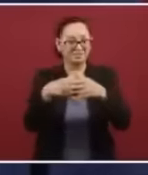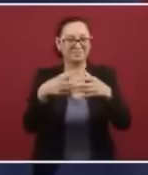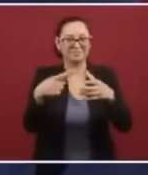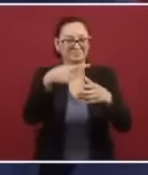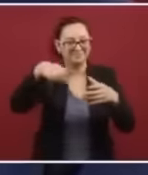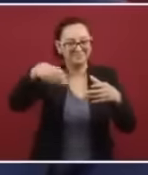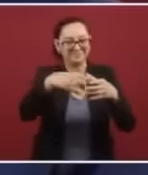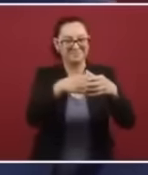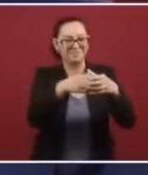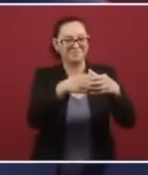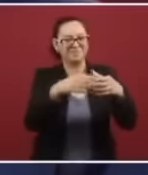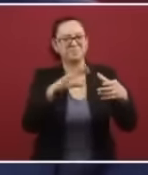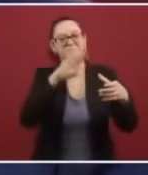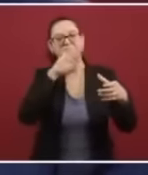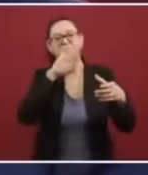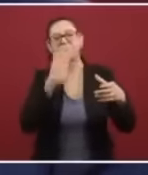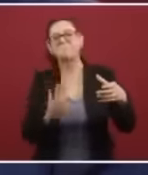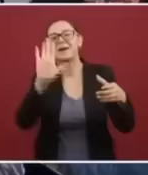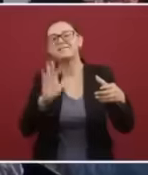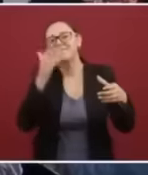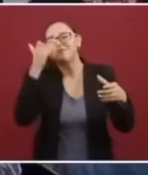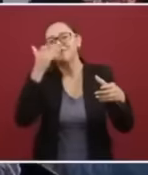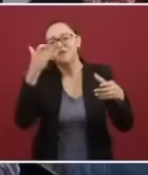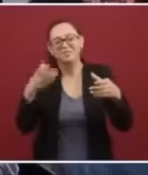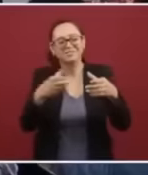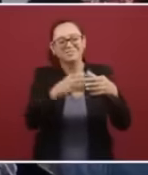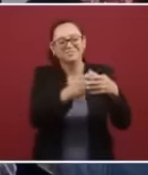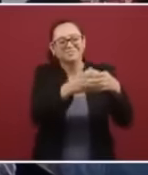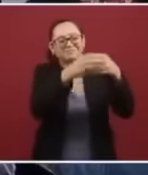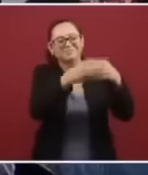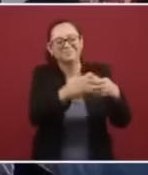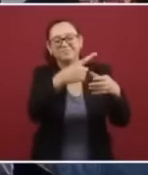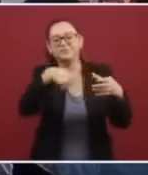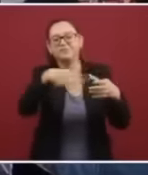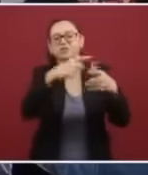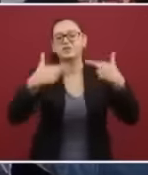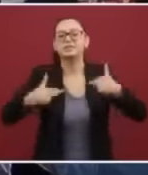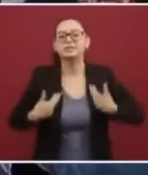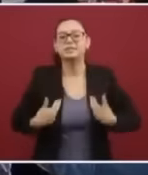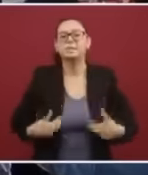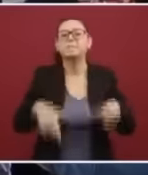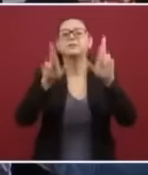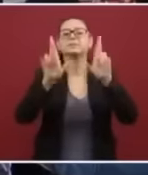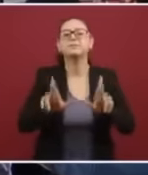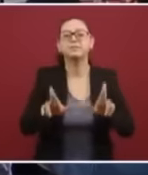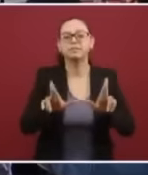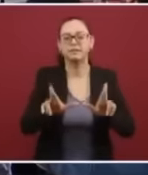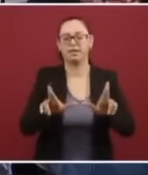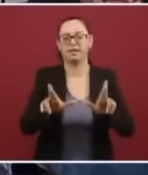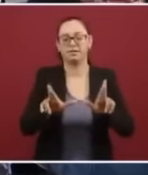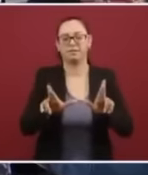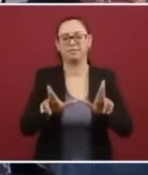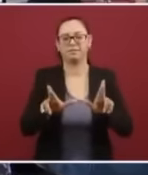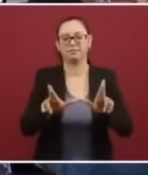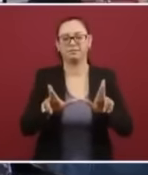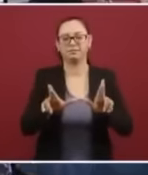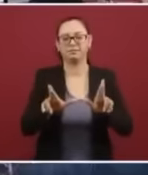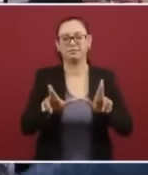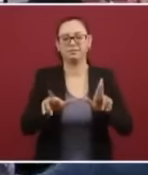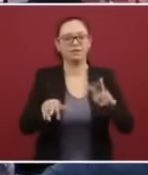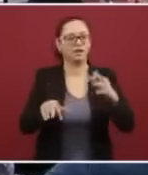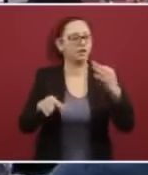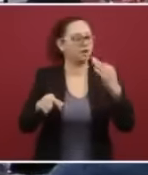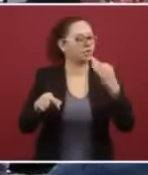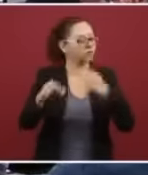mamás que está aquí, que es una representación de